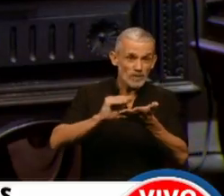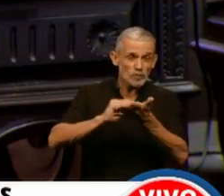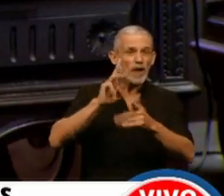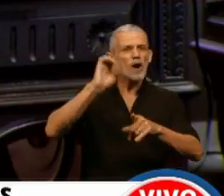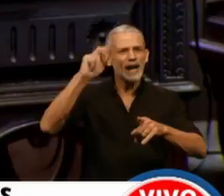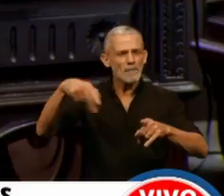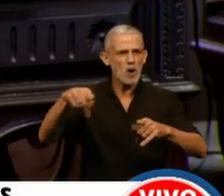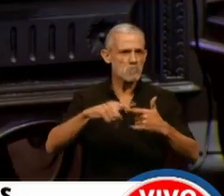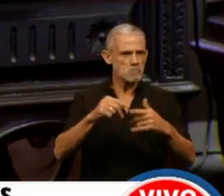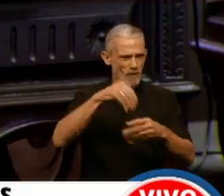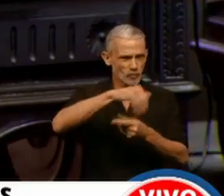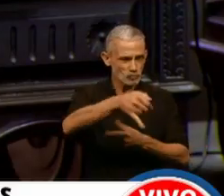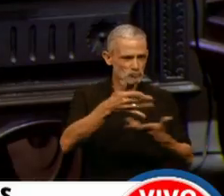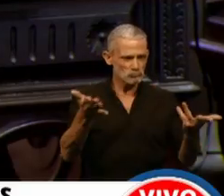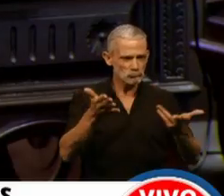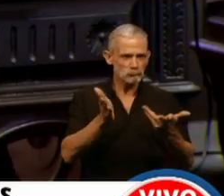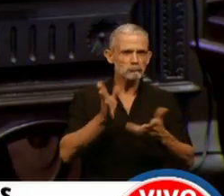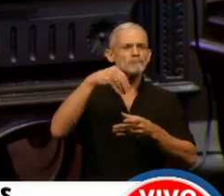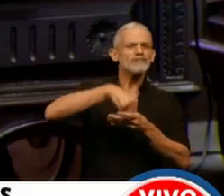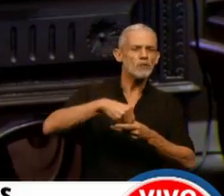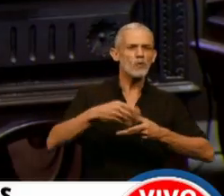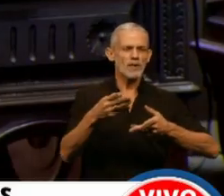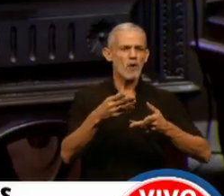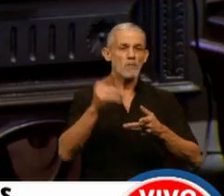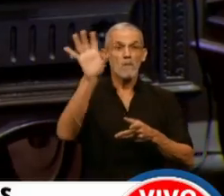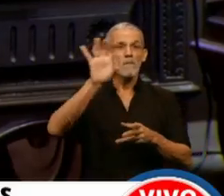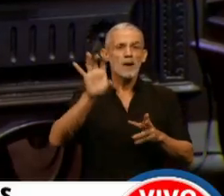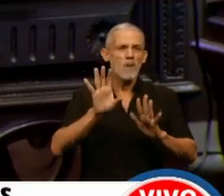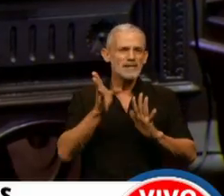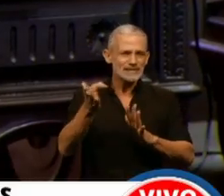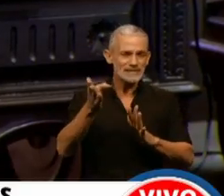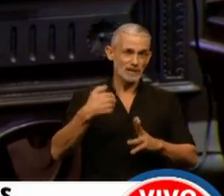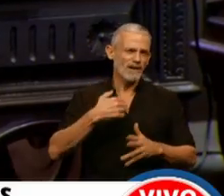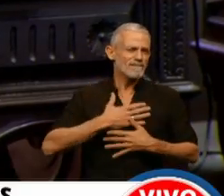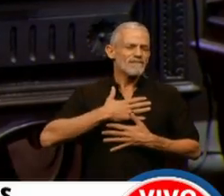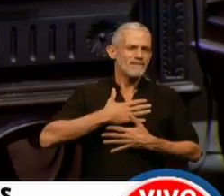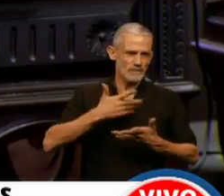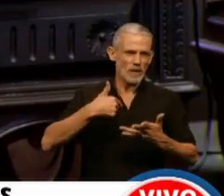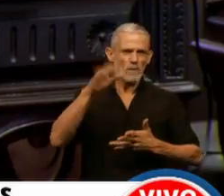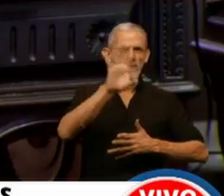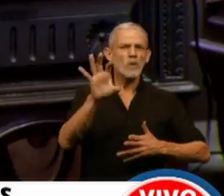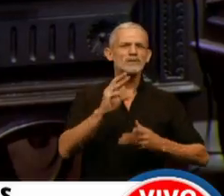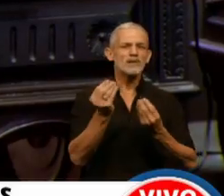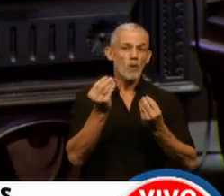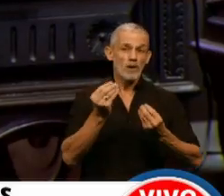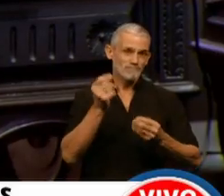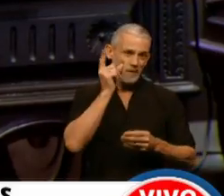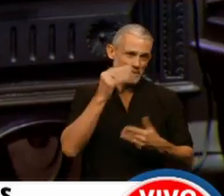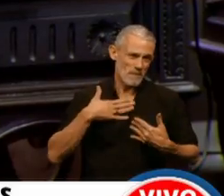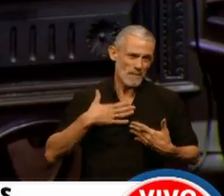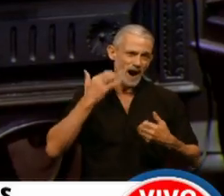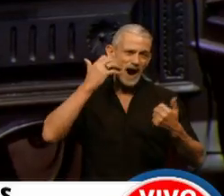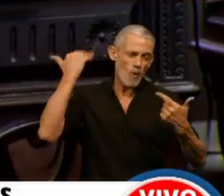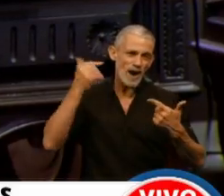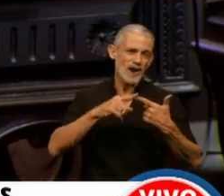ramón está acompañando se había incluido una provincia que yo quiero mucho porque es la provincia de mi papá de mi